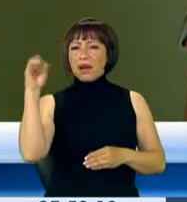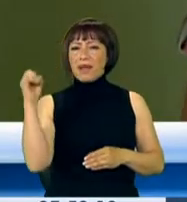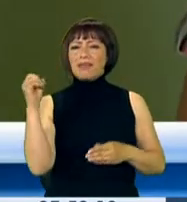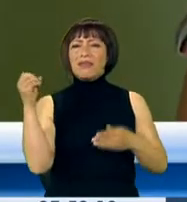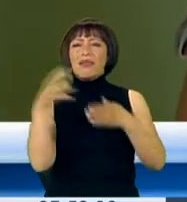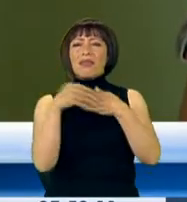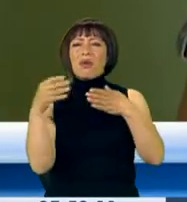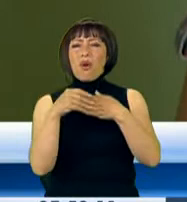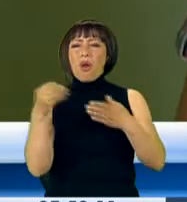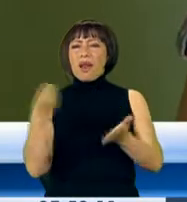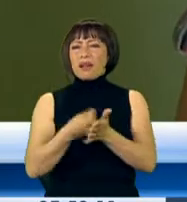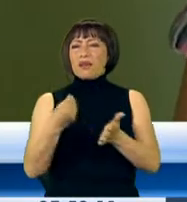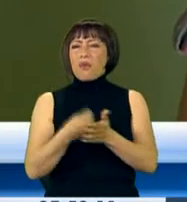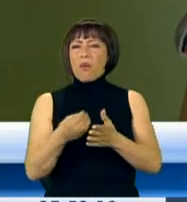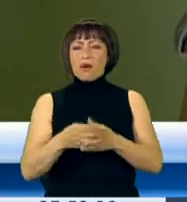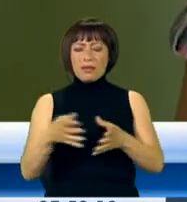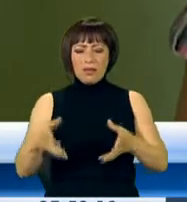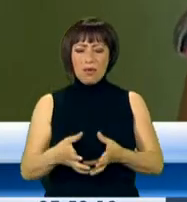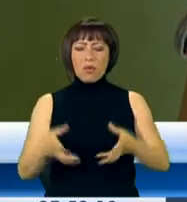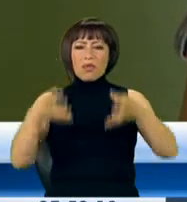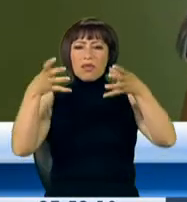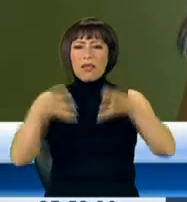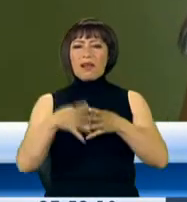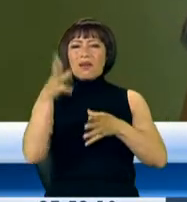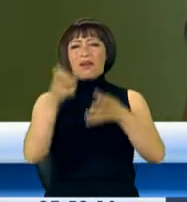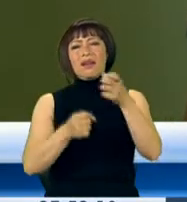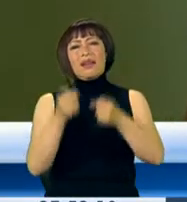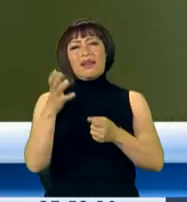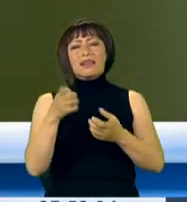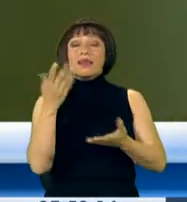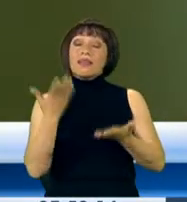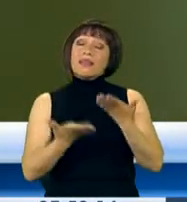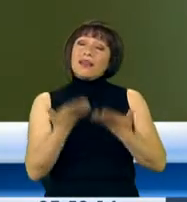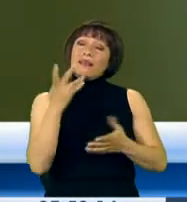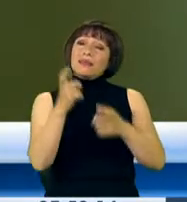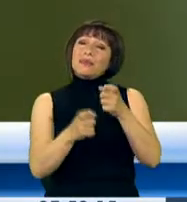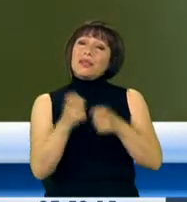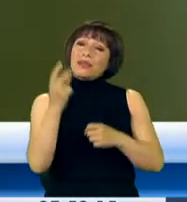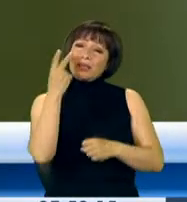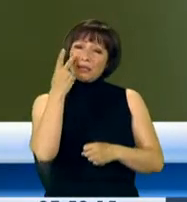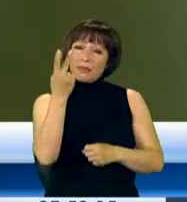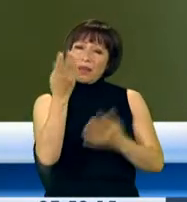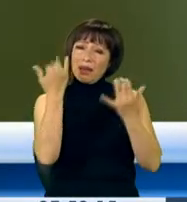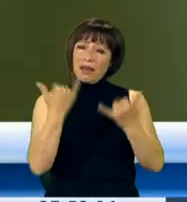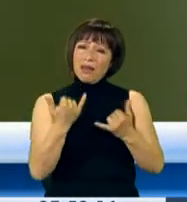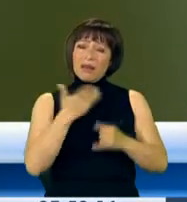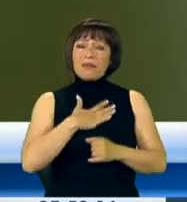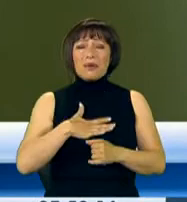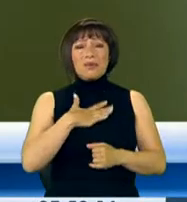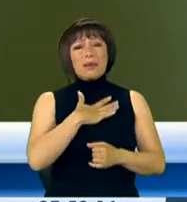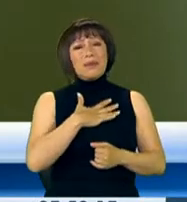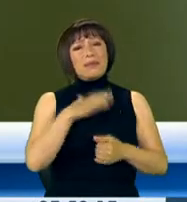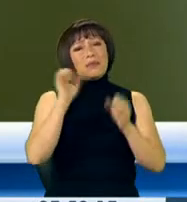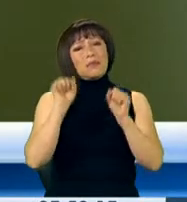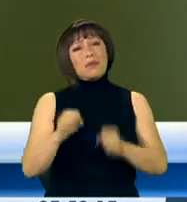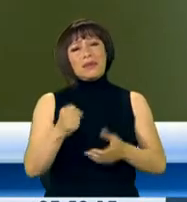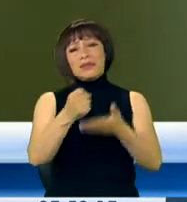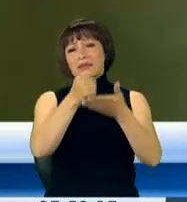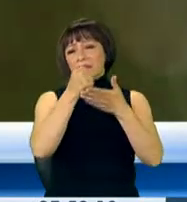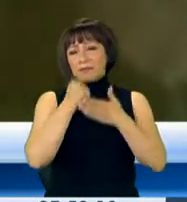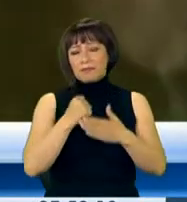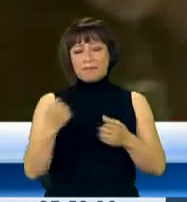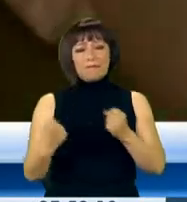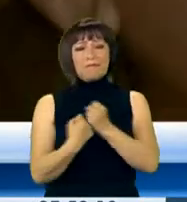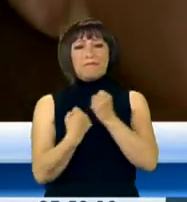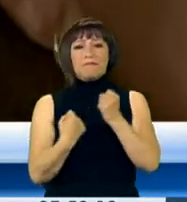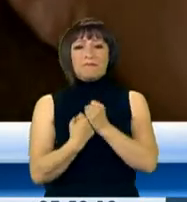Y necesito que las personas que me están viendo, que por favor, que me colaboren con lo que ellos